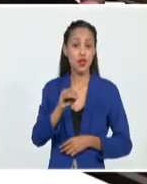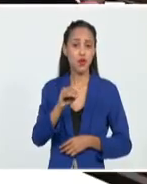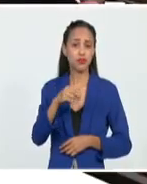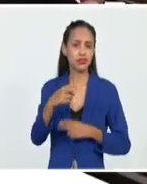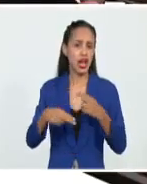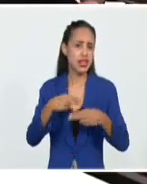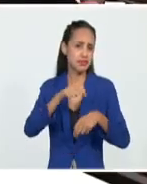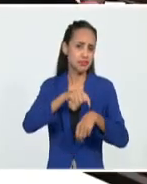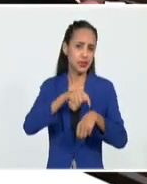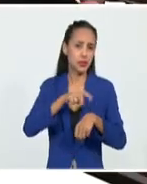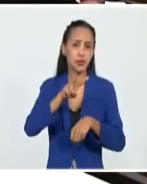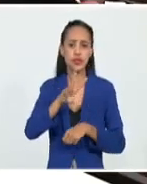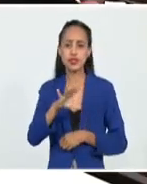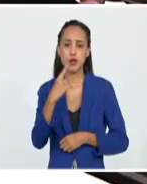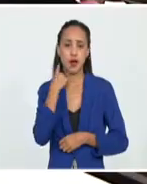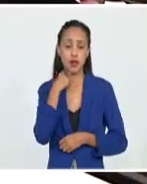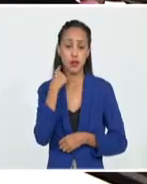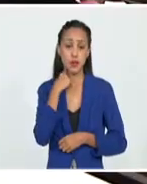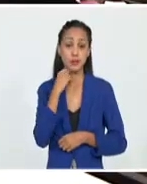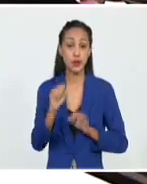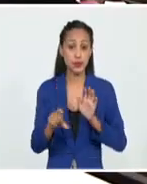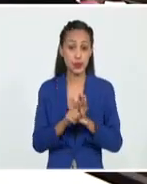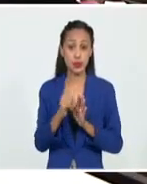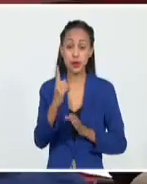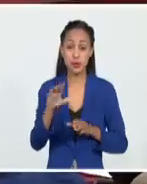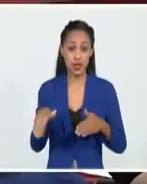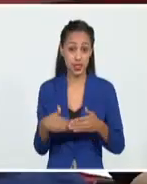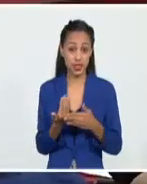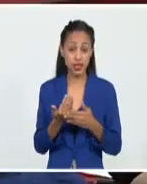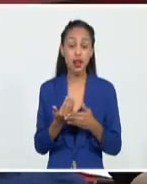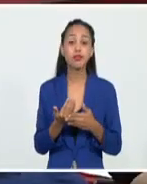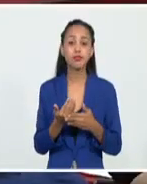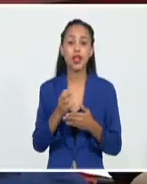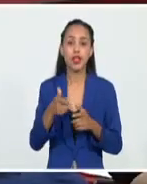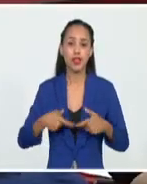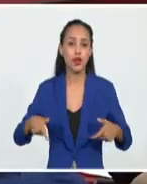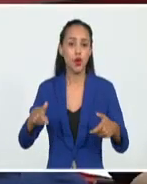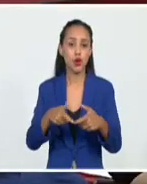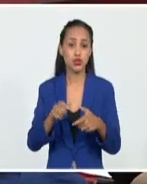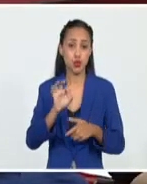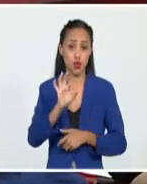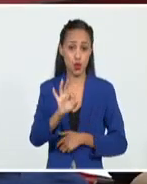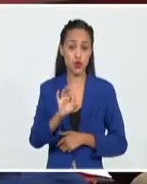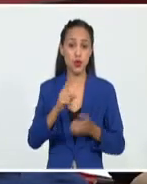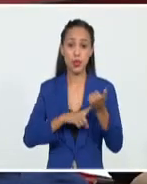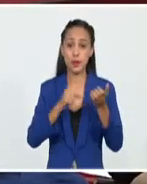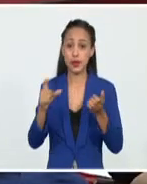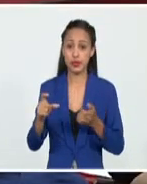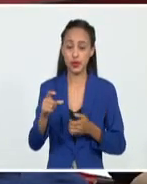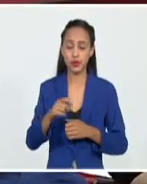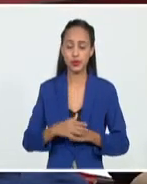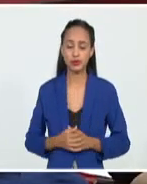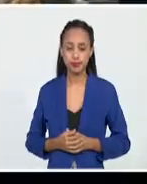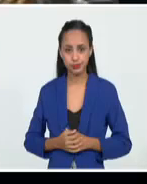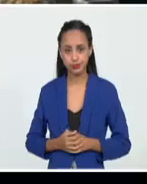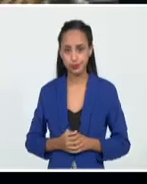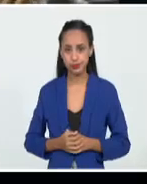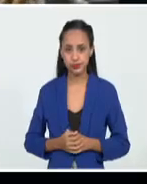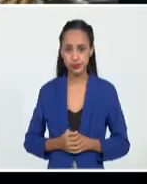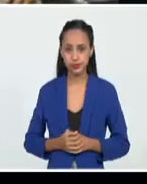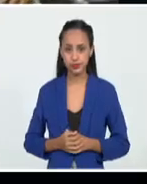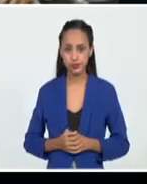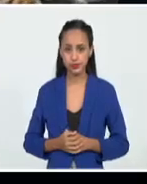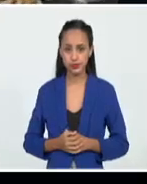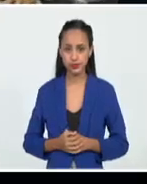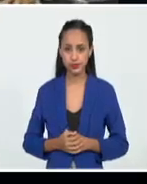la tercera jornada del octavo Congreso del Partido, presidido por su primer secretario, el general de ejército Raúl Castro Ruz. Y